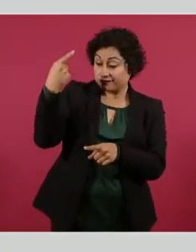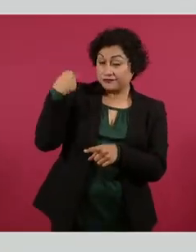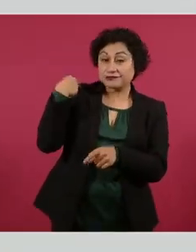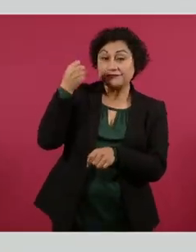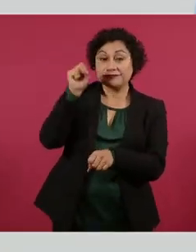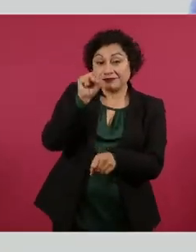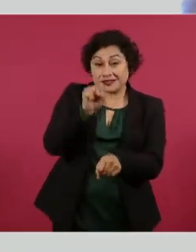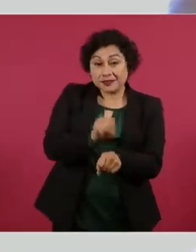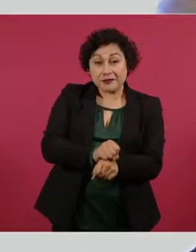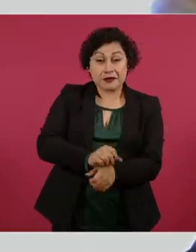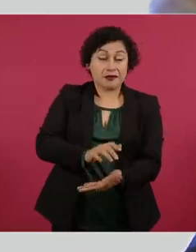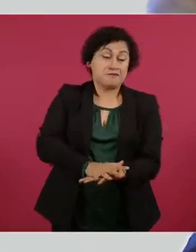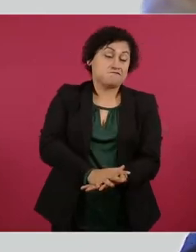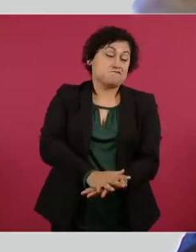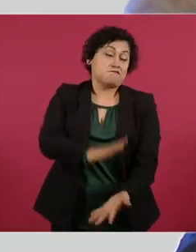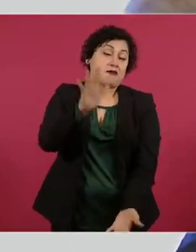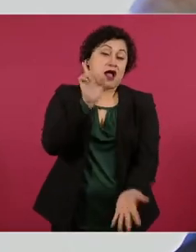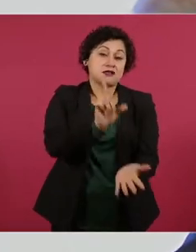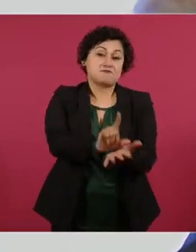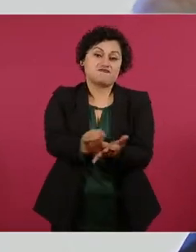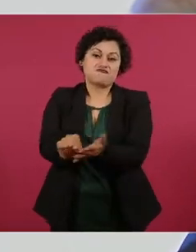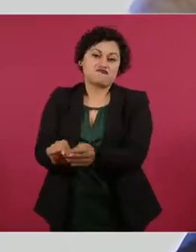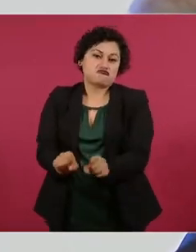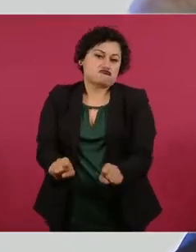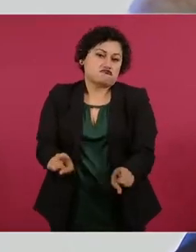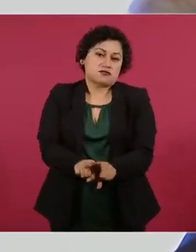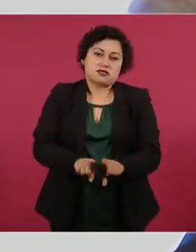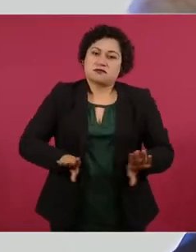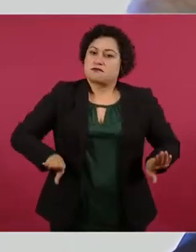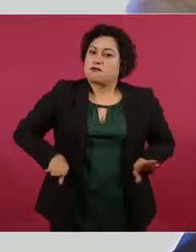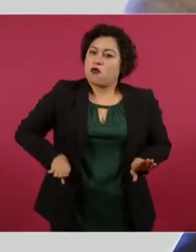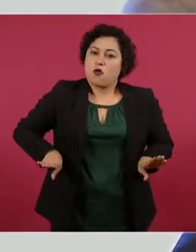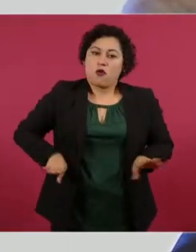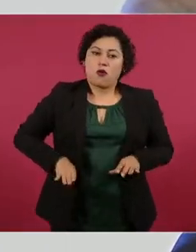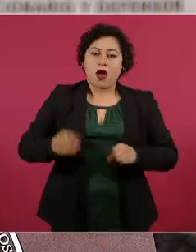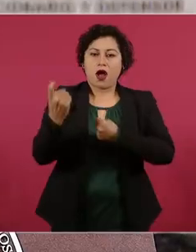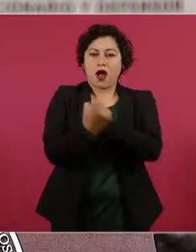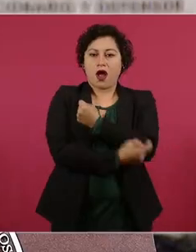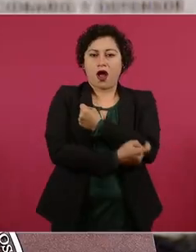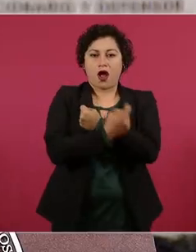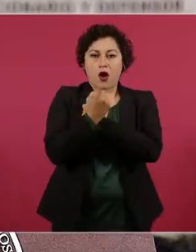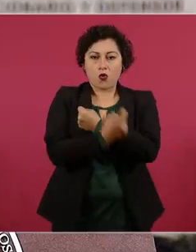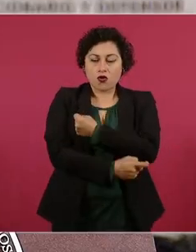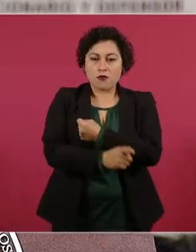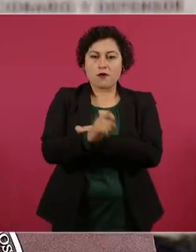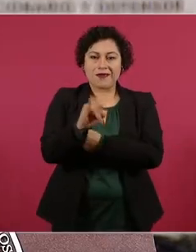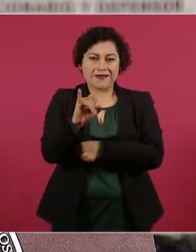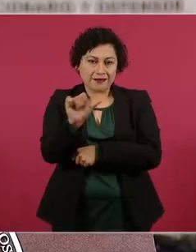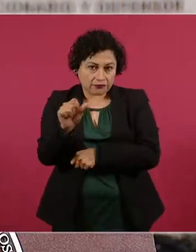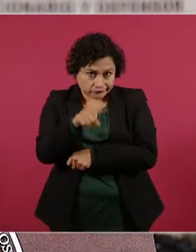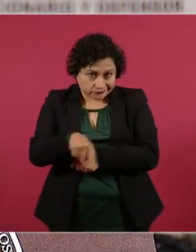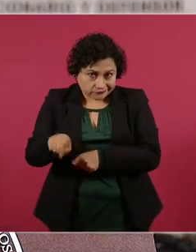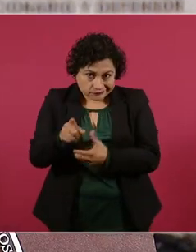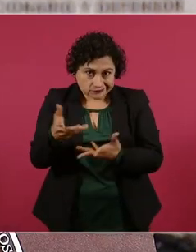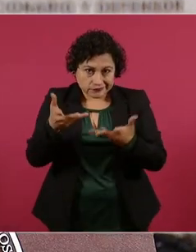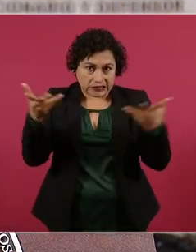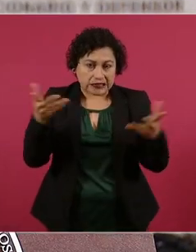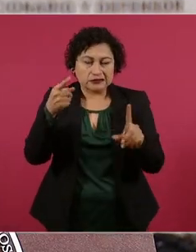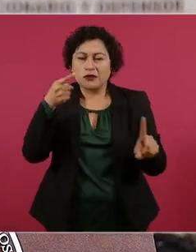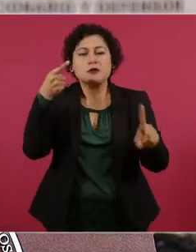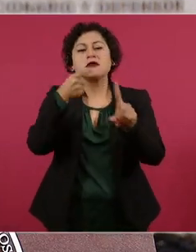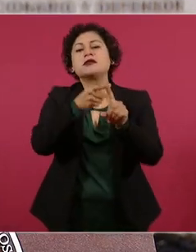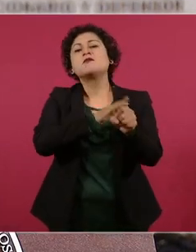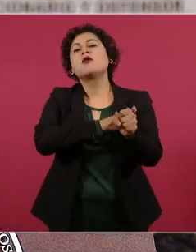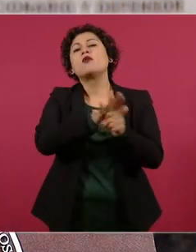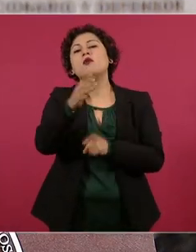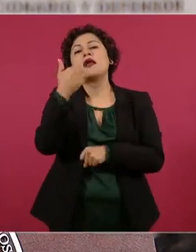tweets fraudulentos, consiguiendo copar durante días lo más alto de las tendencias en México. Ya sabemos,